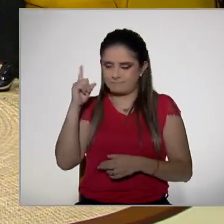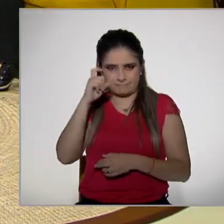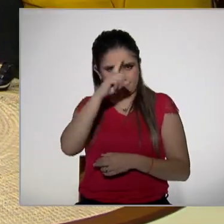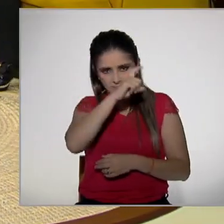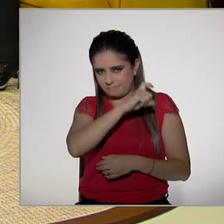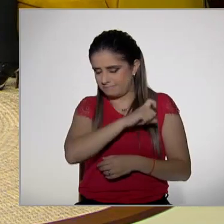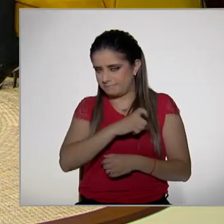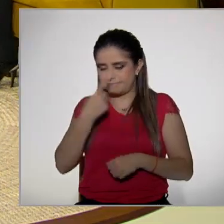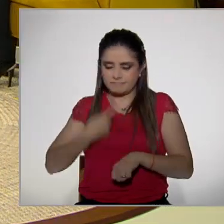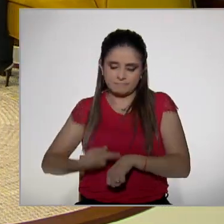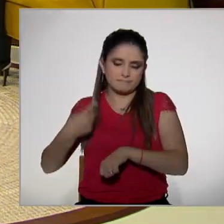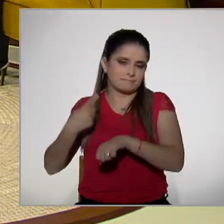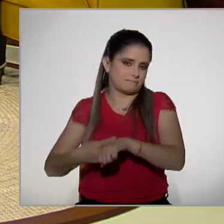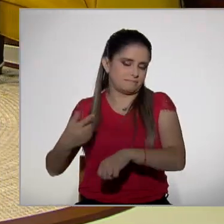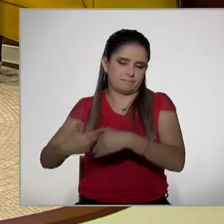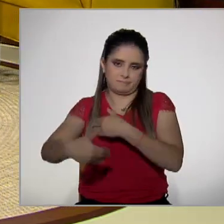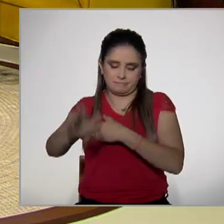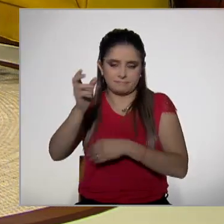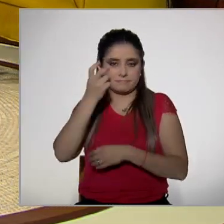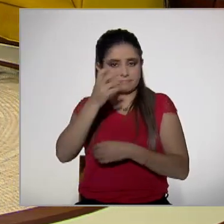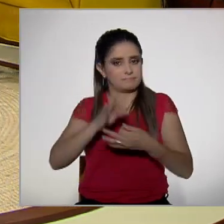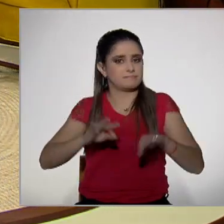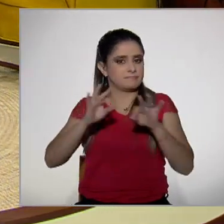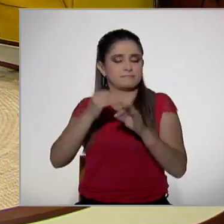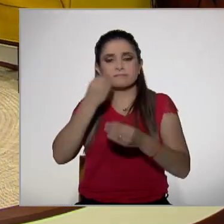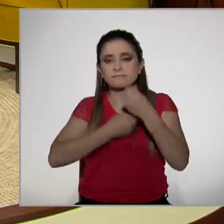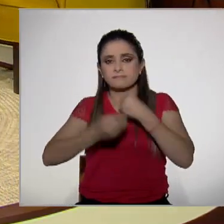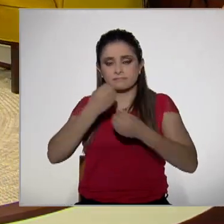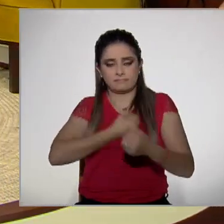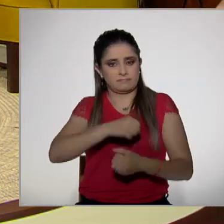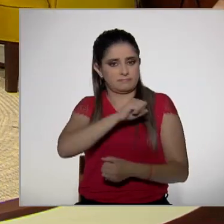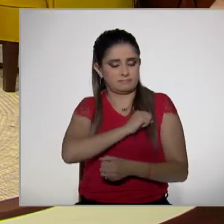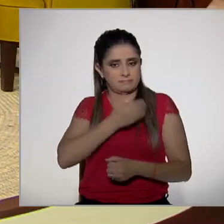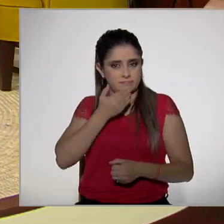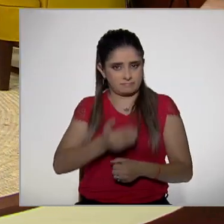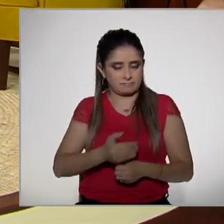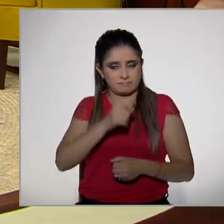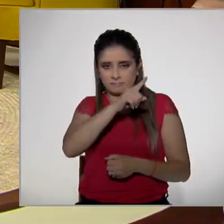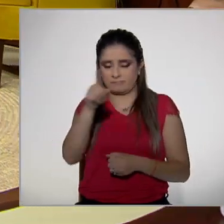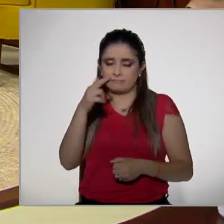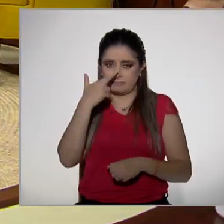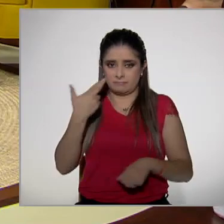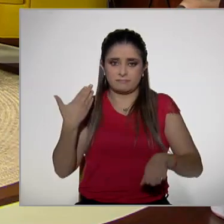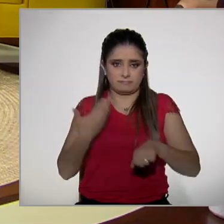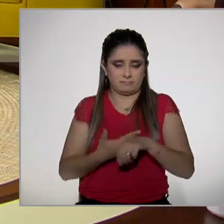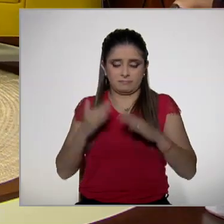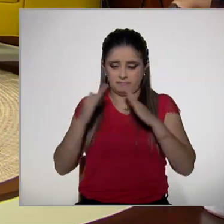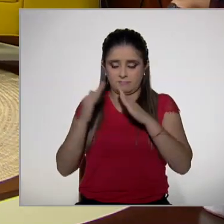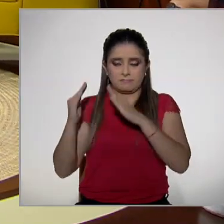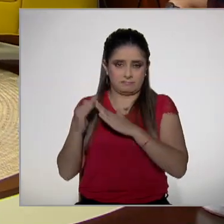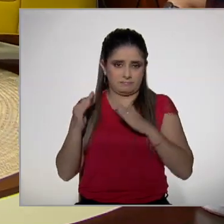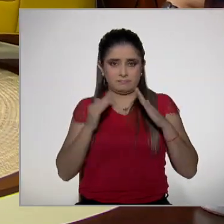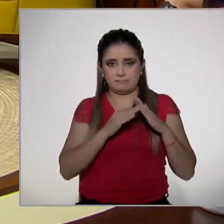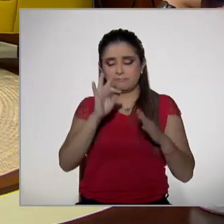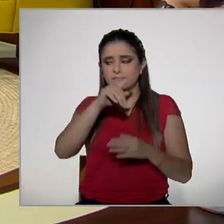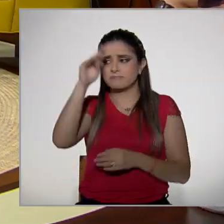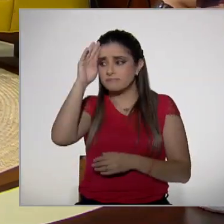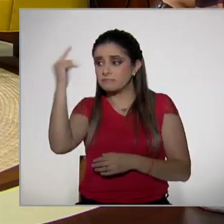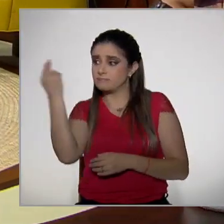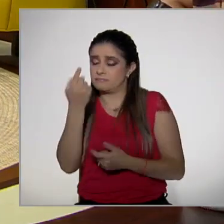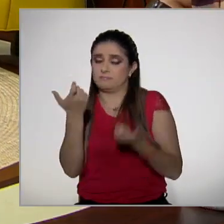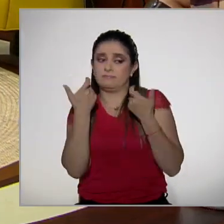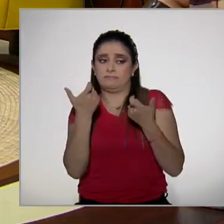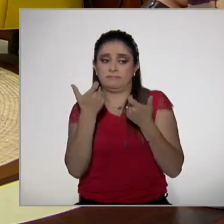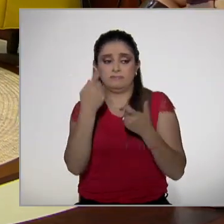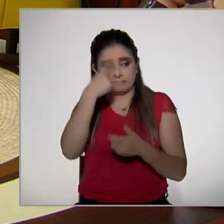dan dos puntos claves en cuanto a alimentación que es algo en lo que ustedes en su casa pueden tomar cartas en el asunto la gente siempre piensa se necesita mucho